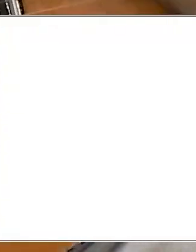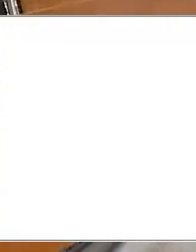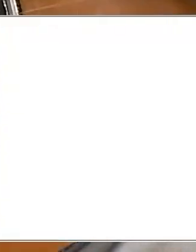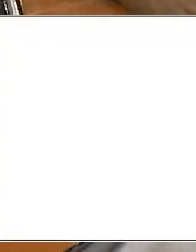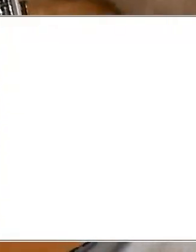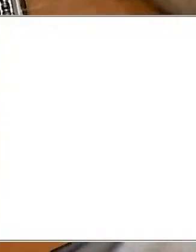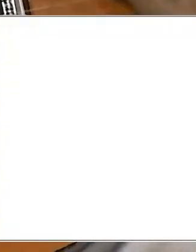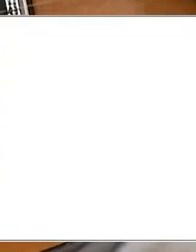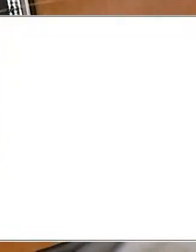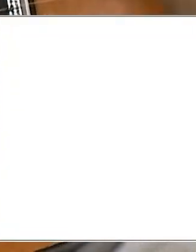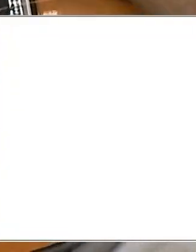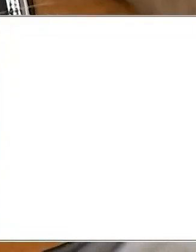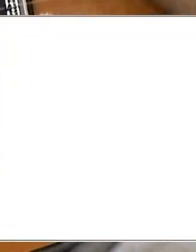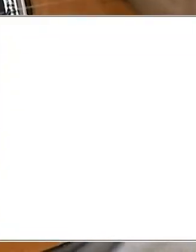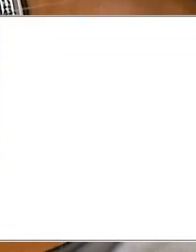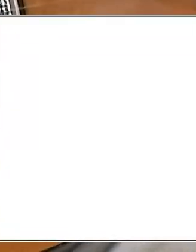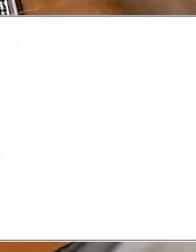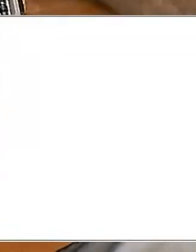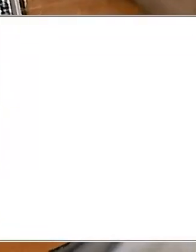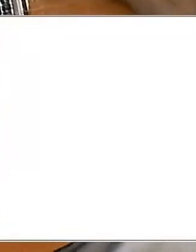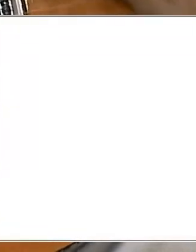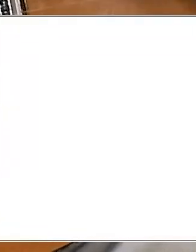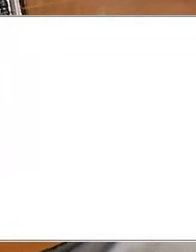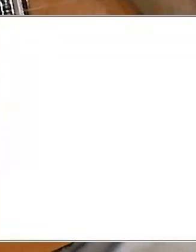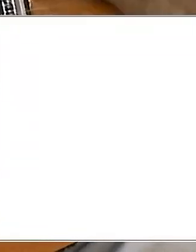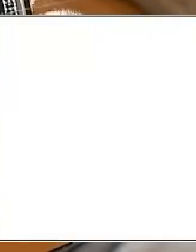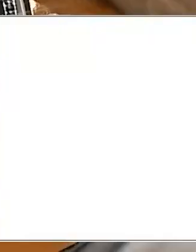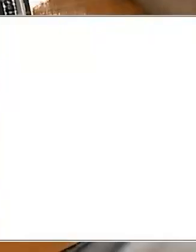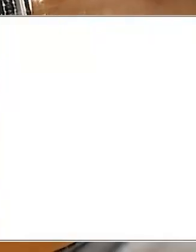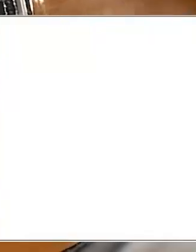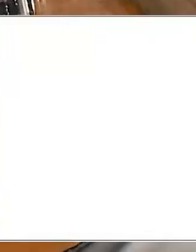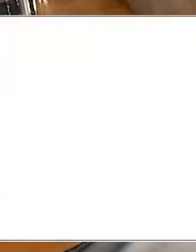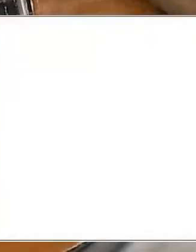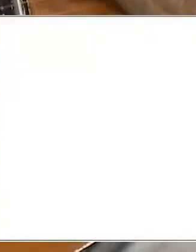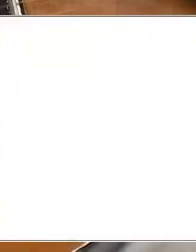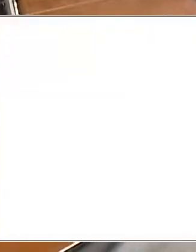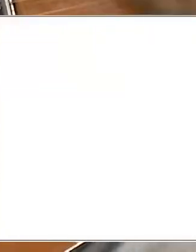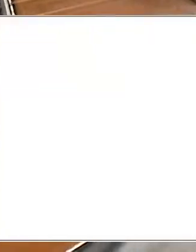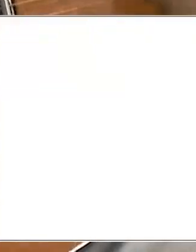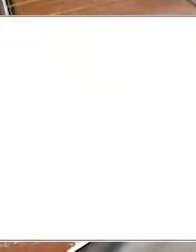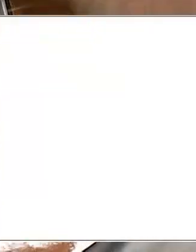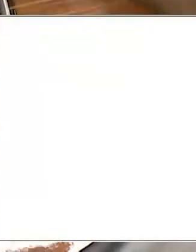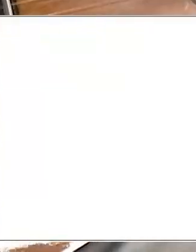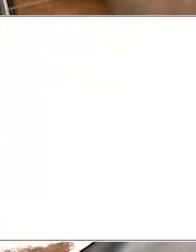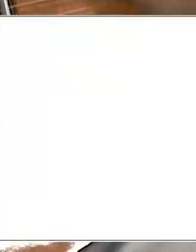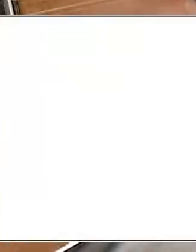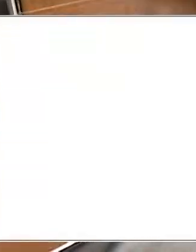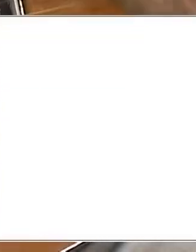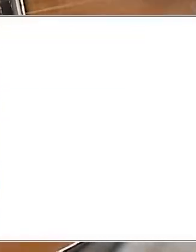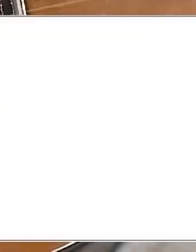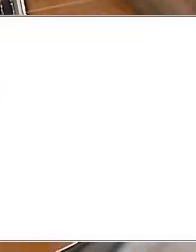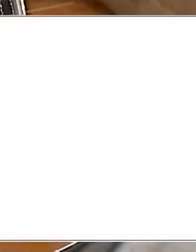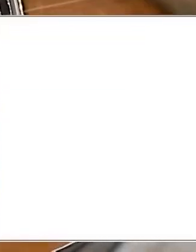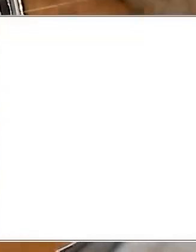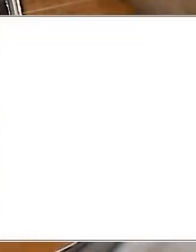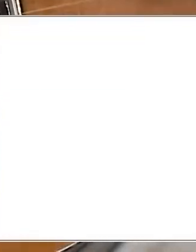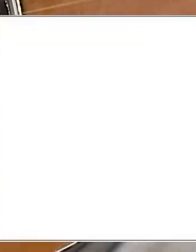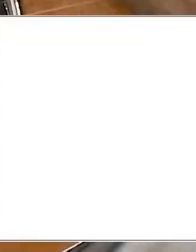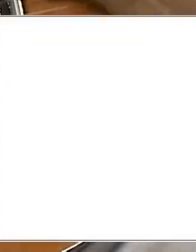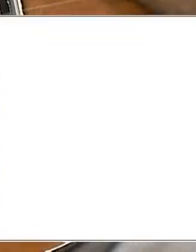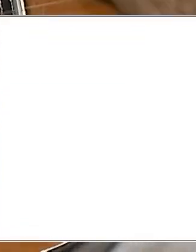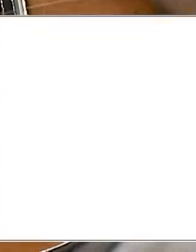y tú y tú, y nadie más que solamente tú. Me importas tú y